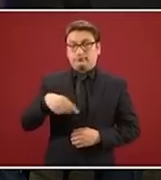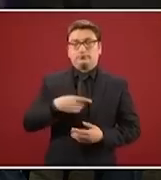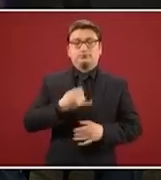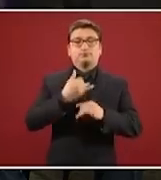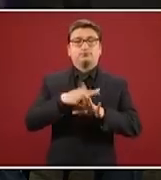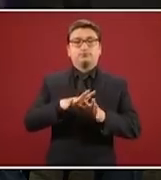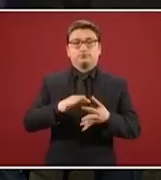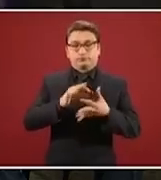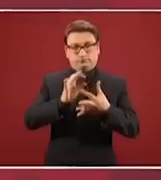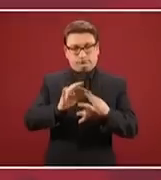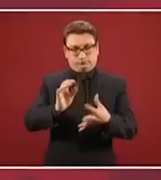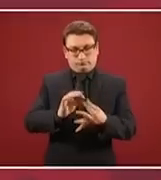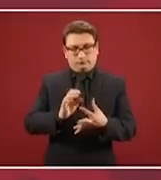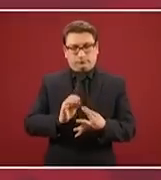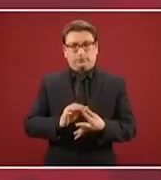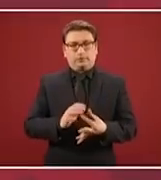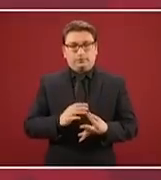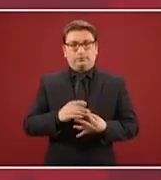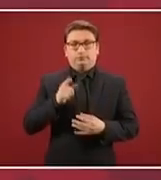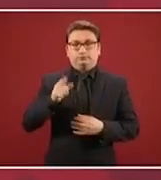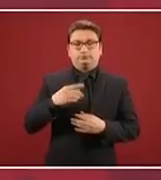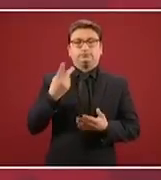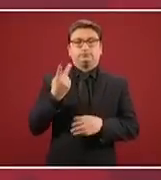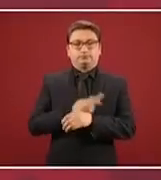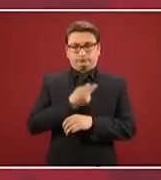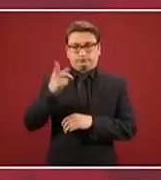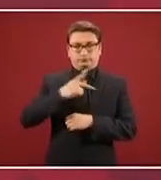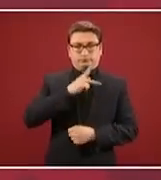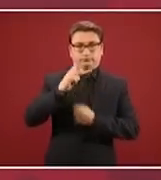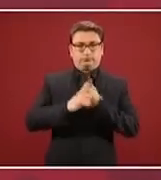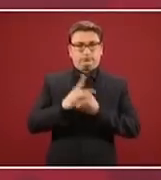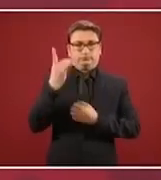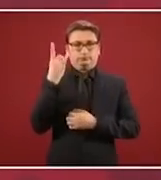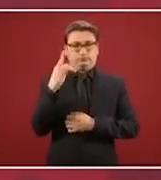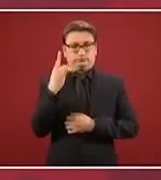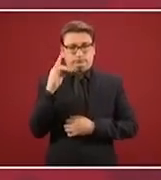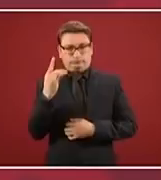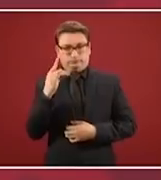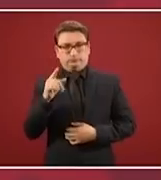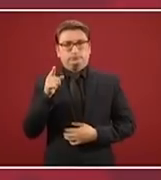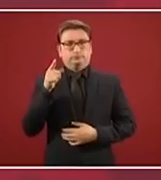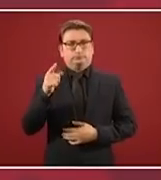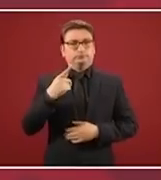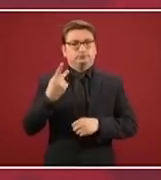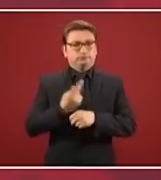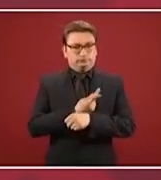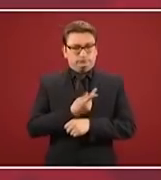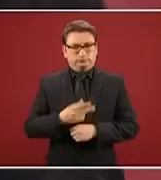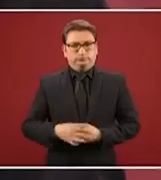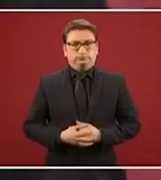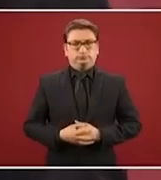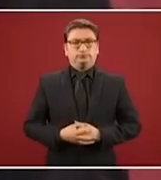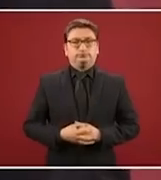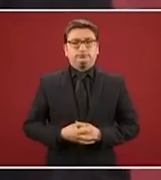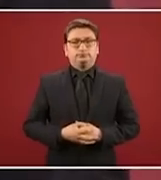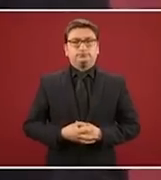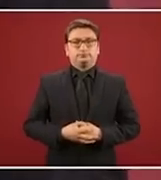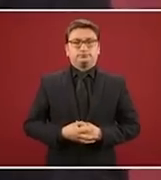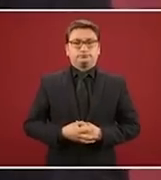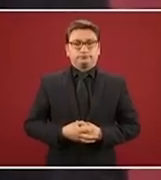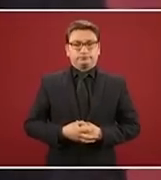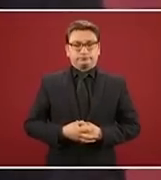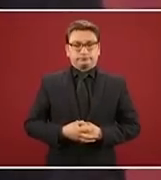situación en bolivia lo que tiene que ver con los